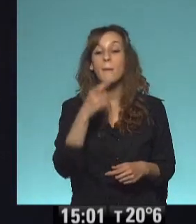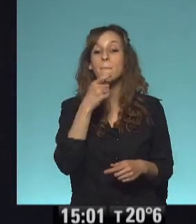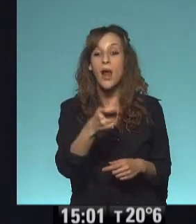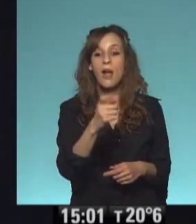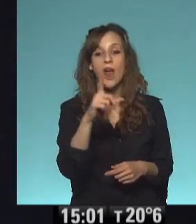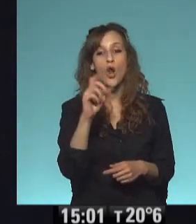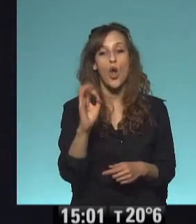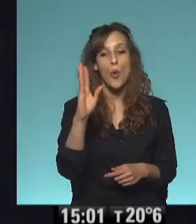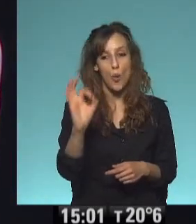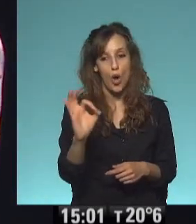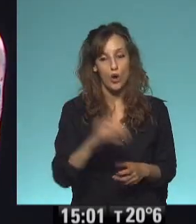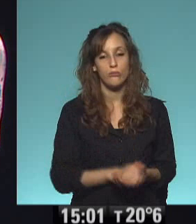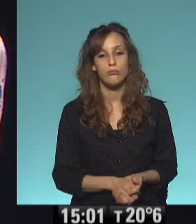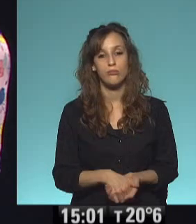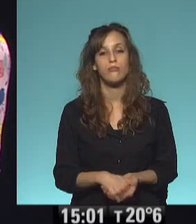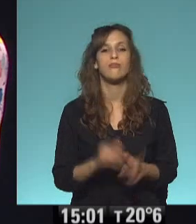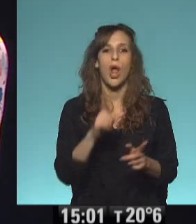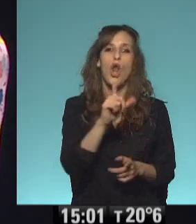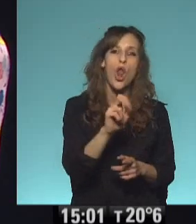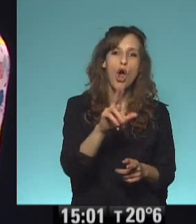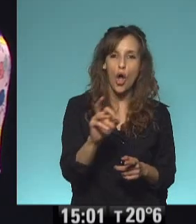lobo. Ah, loro. Loro.